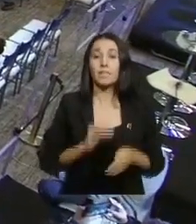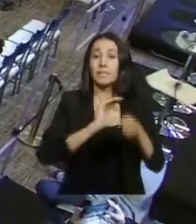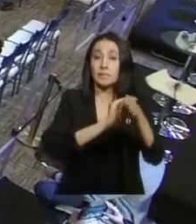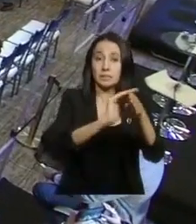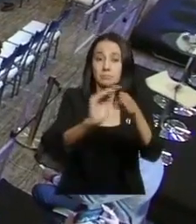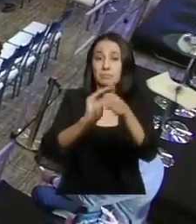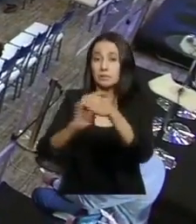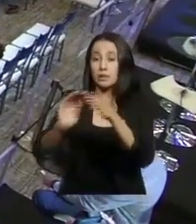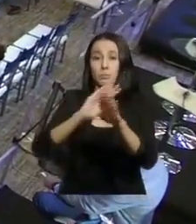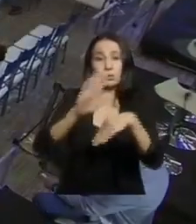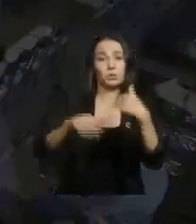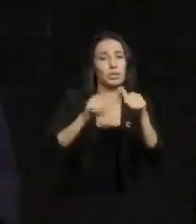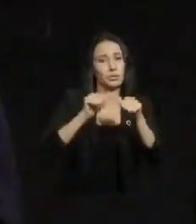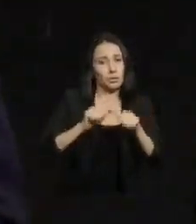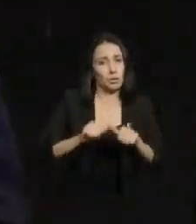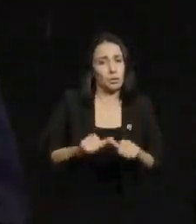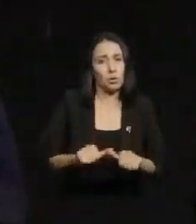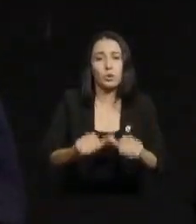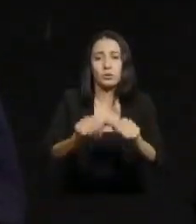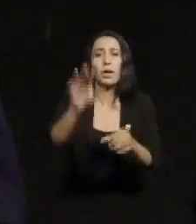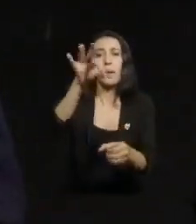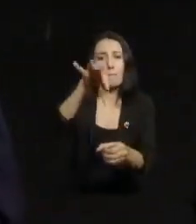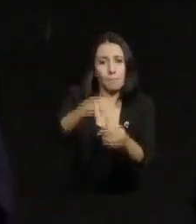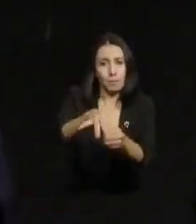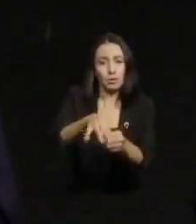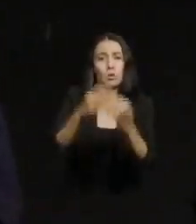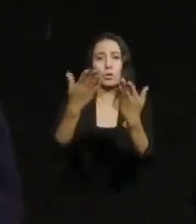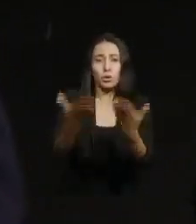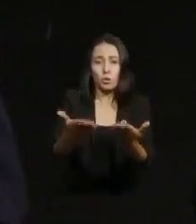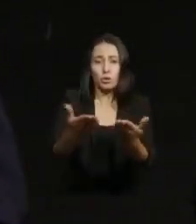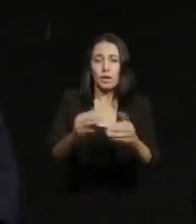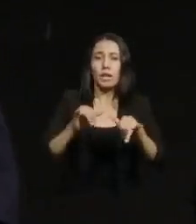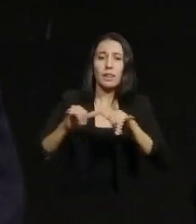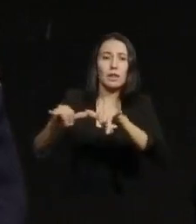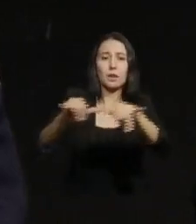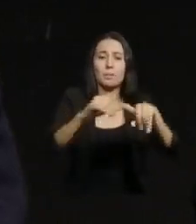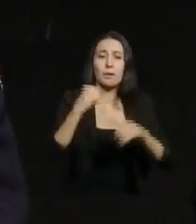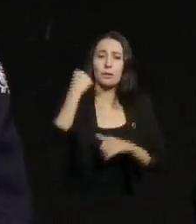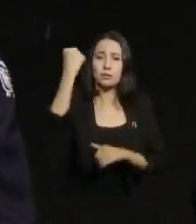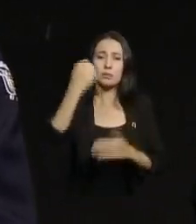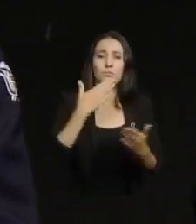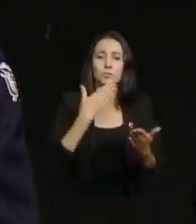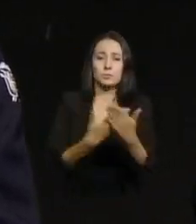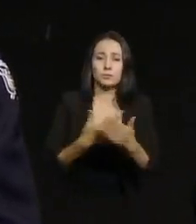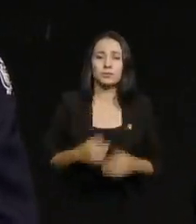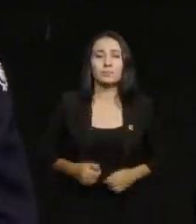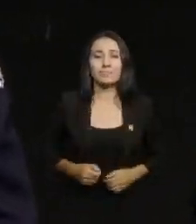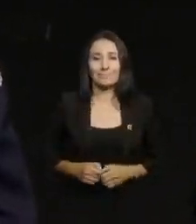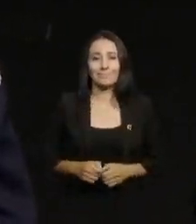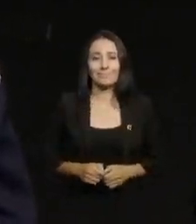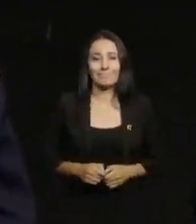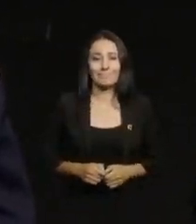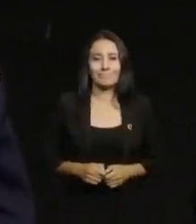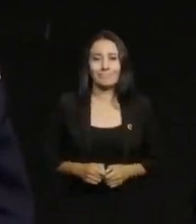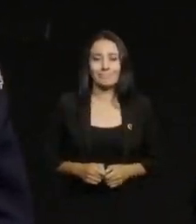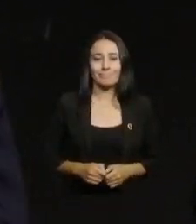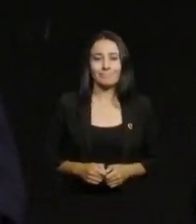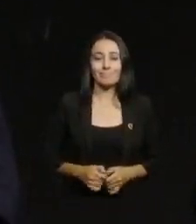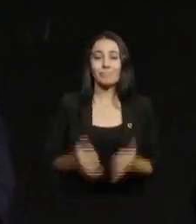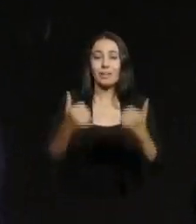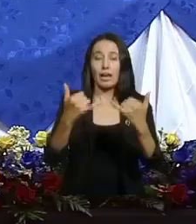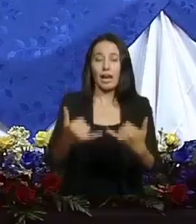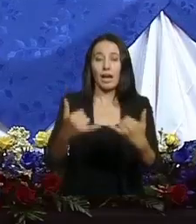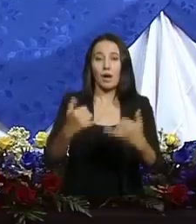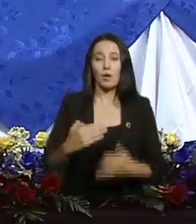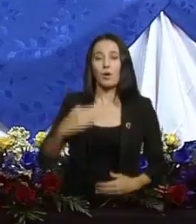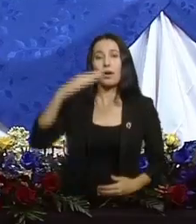invitamos a la ciudadanía que siga yendo a votar como corresponde y que la democracia triunfe. Muchísimas gracias. Escuchamos ahora al general